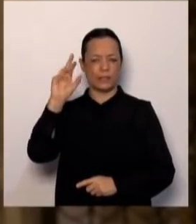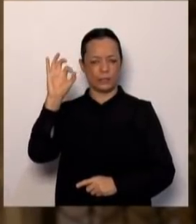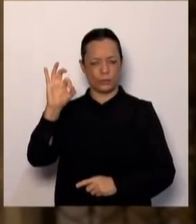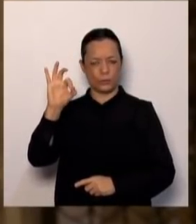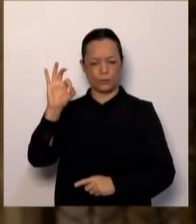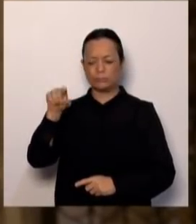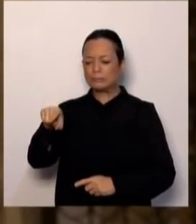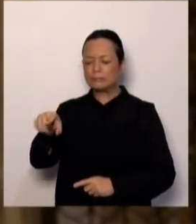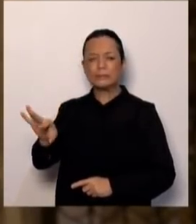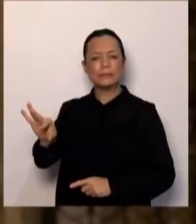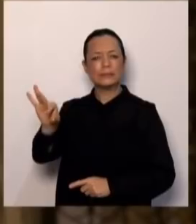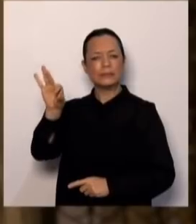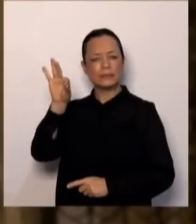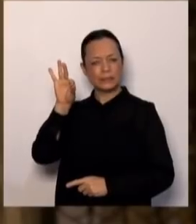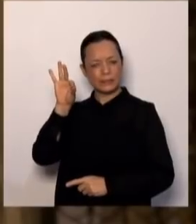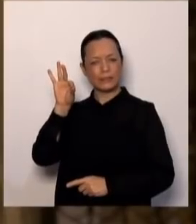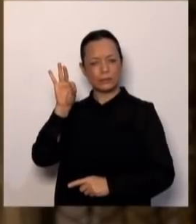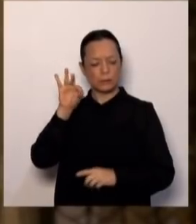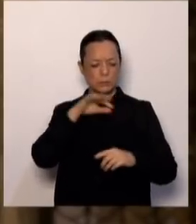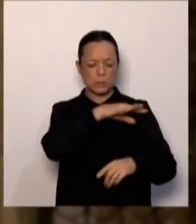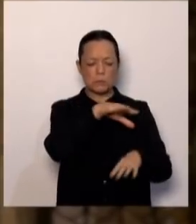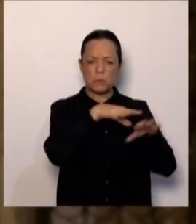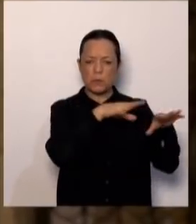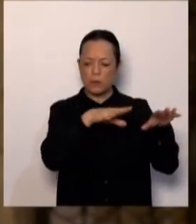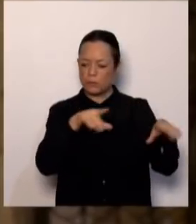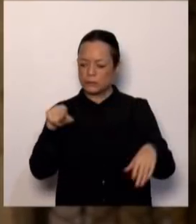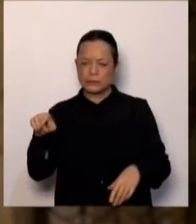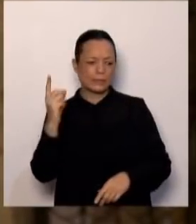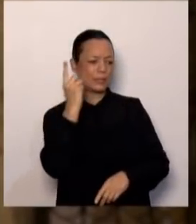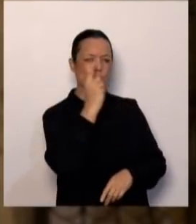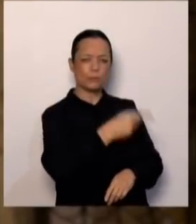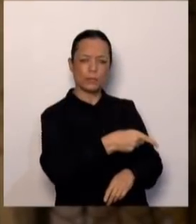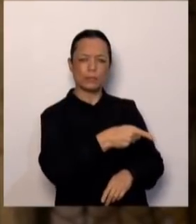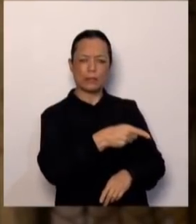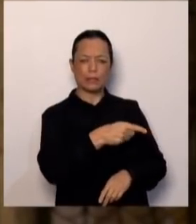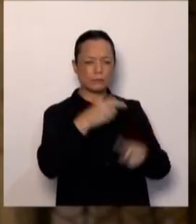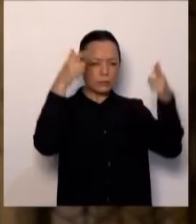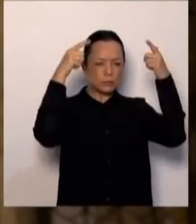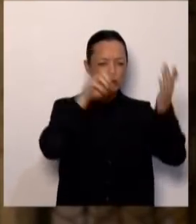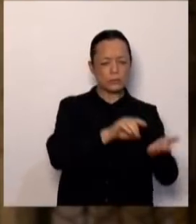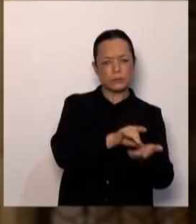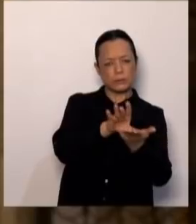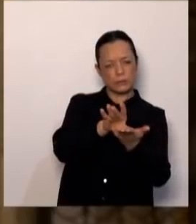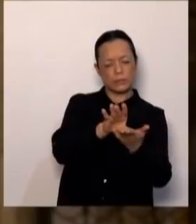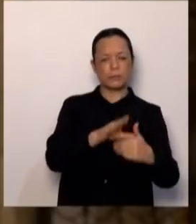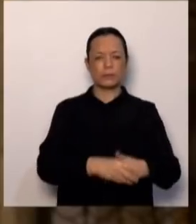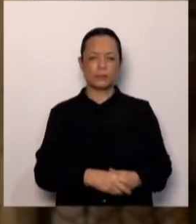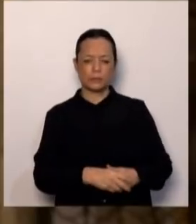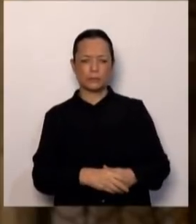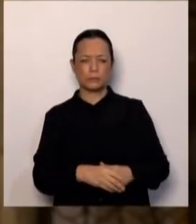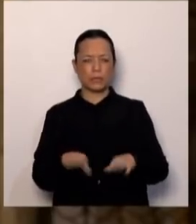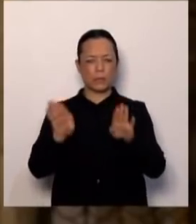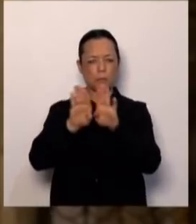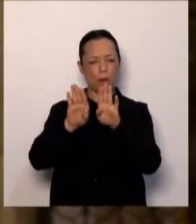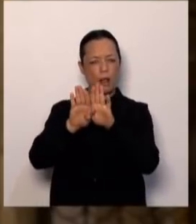mano derecha, para someter ante él a las naciones y desarmar a los reyes, para abrir ante él